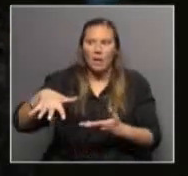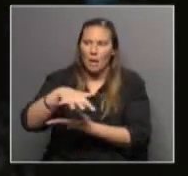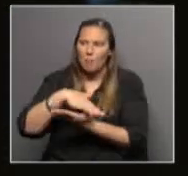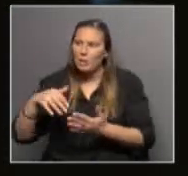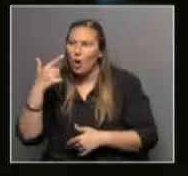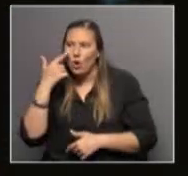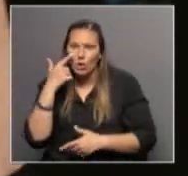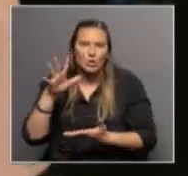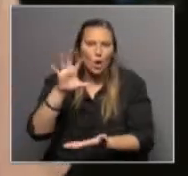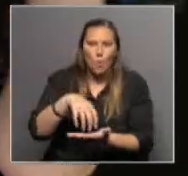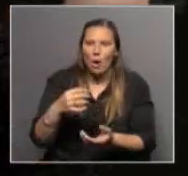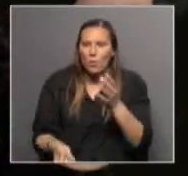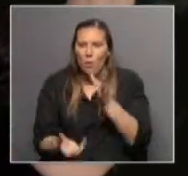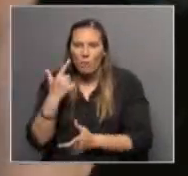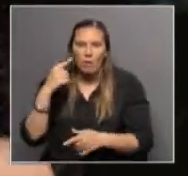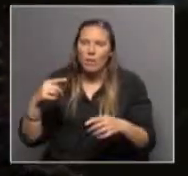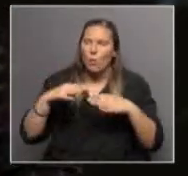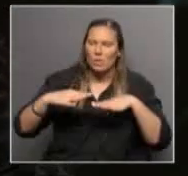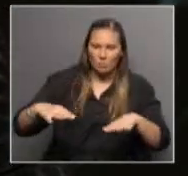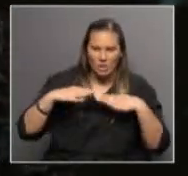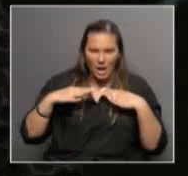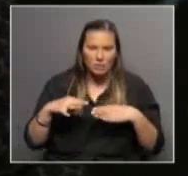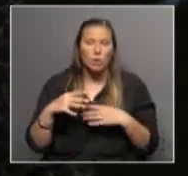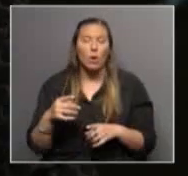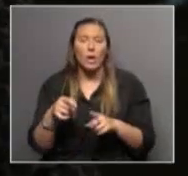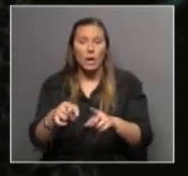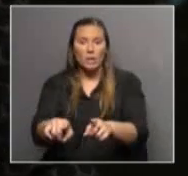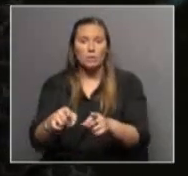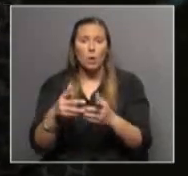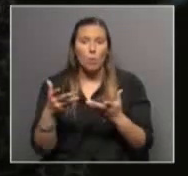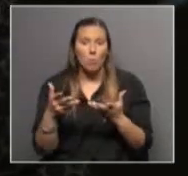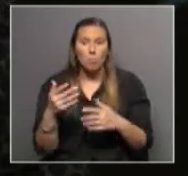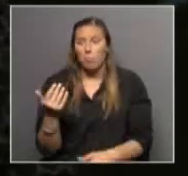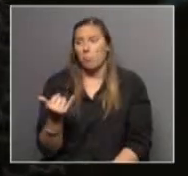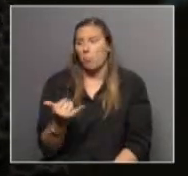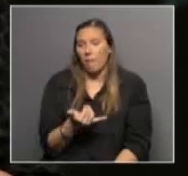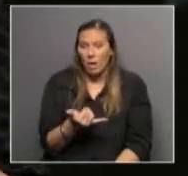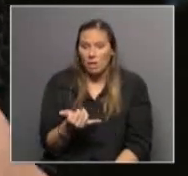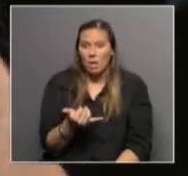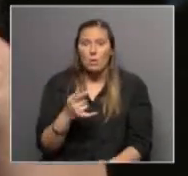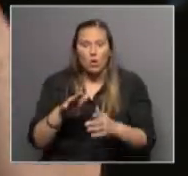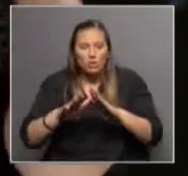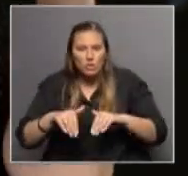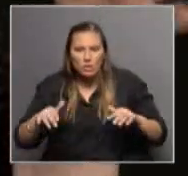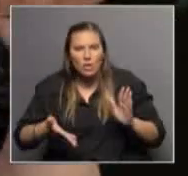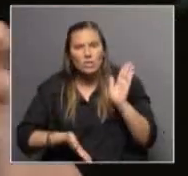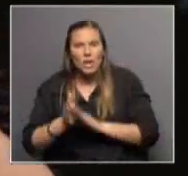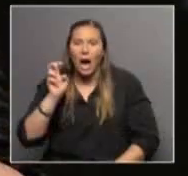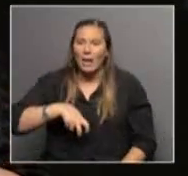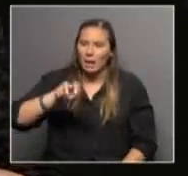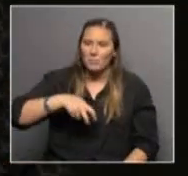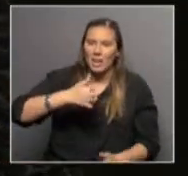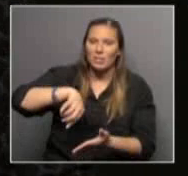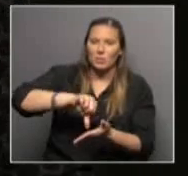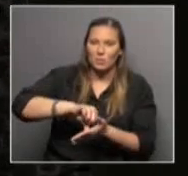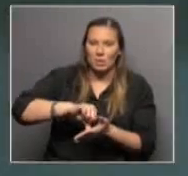hay que conocer lugares y había que ver dónde había un gimnasio y donde entonces eso parece una cosa tonta pero implicó que un montón de niños salieran a caminar por la ciudad